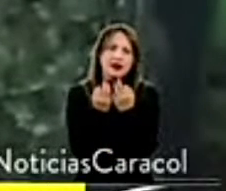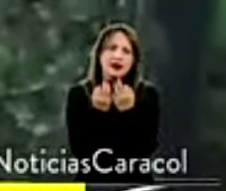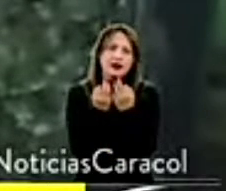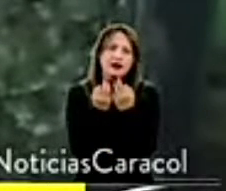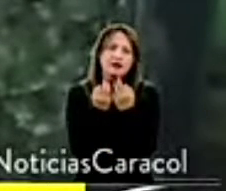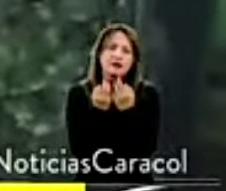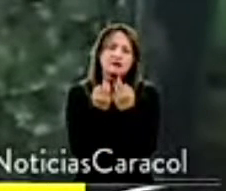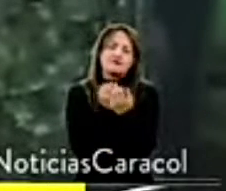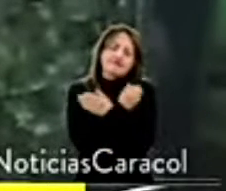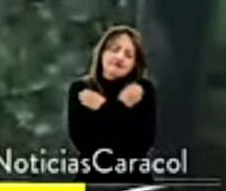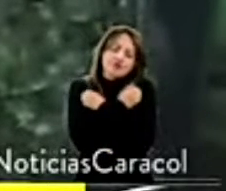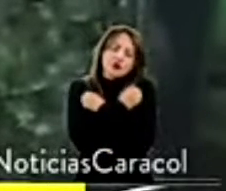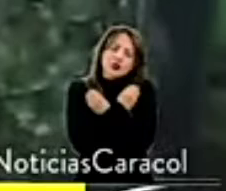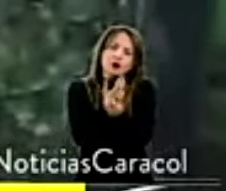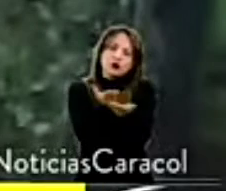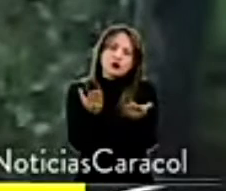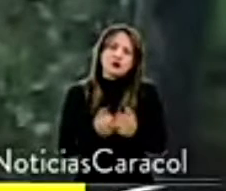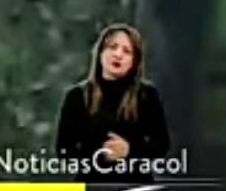que los quiero mucho.